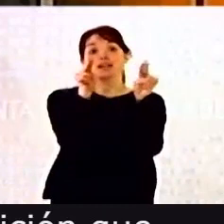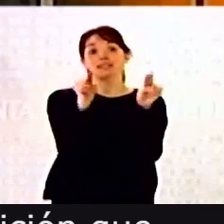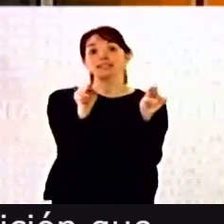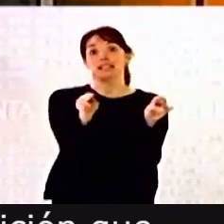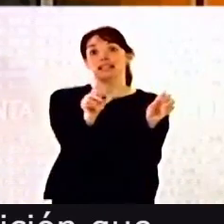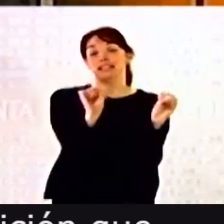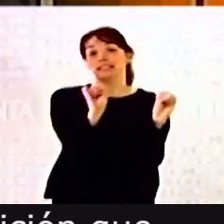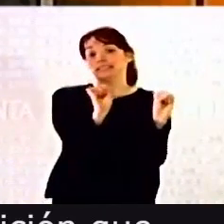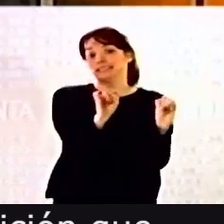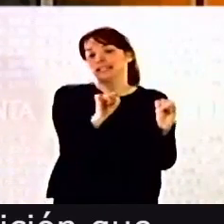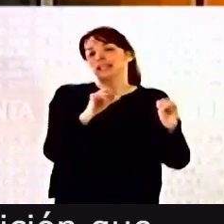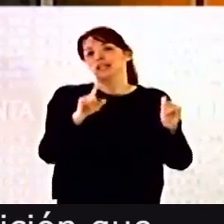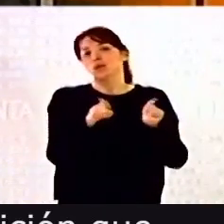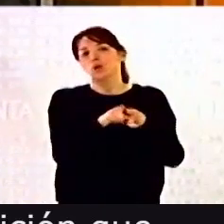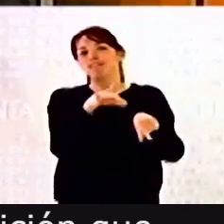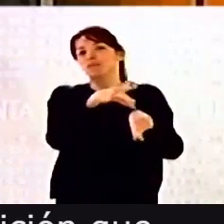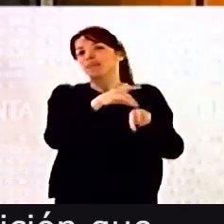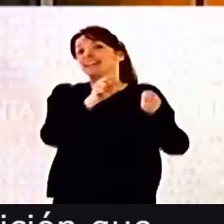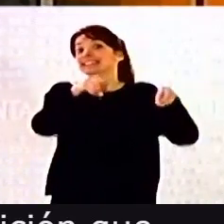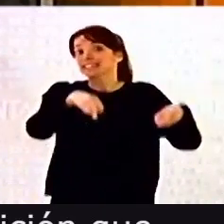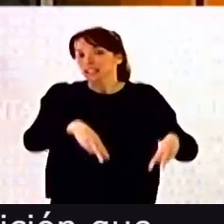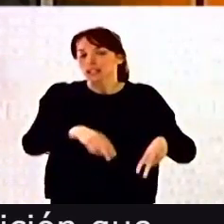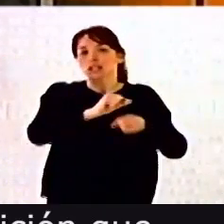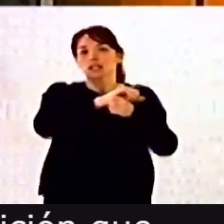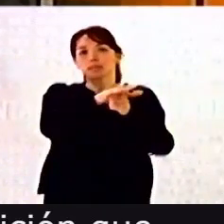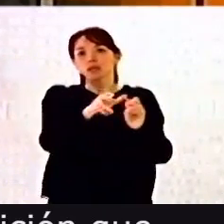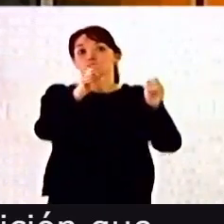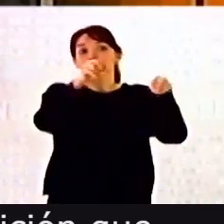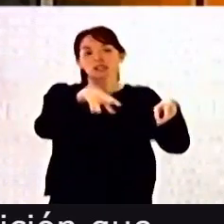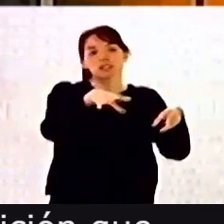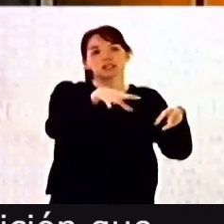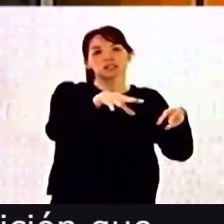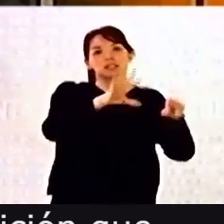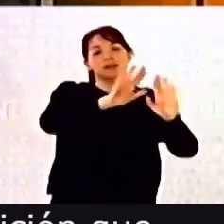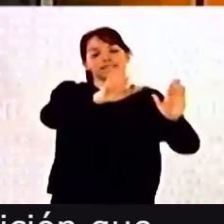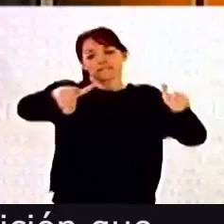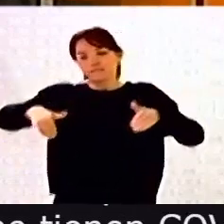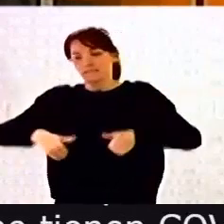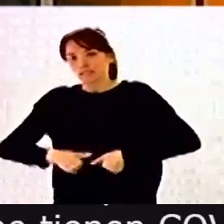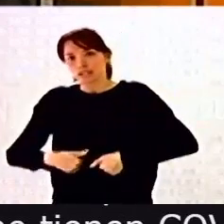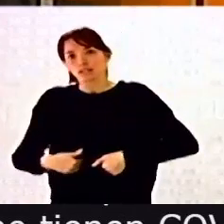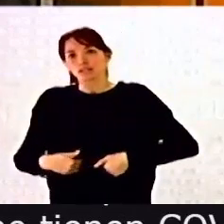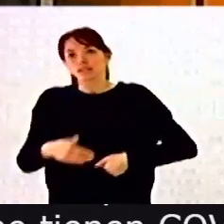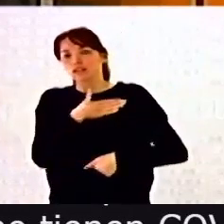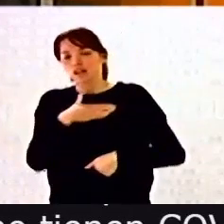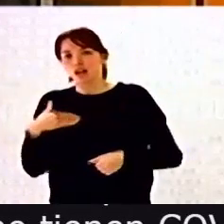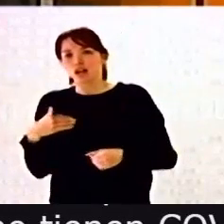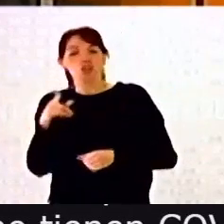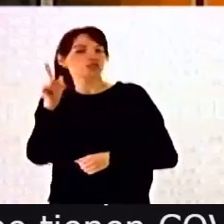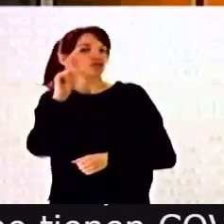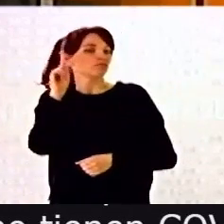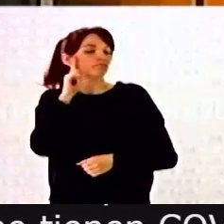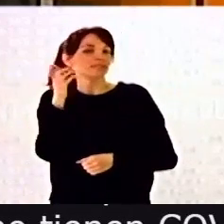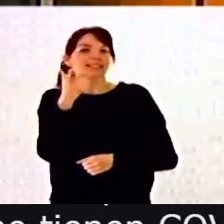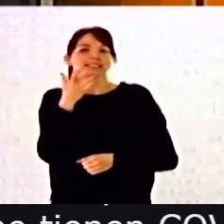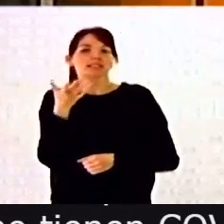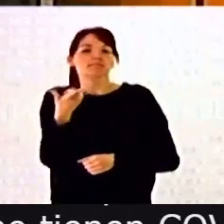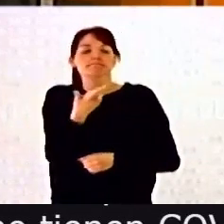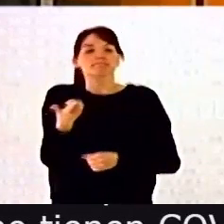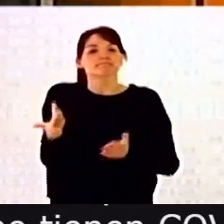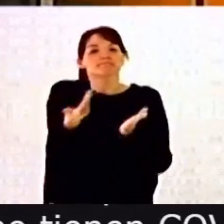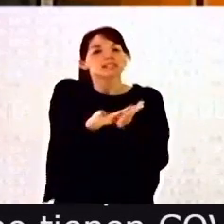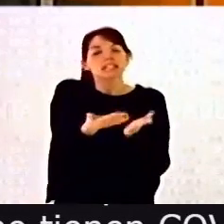están, entre comillas, sanos? Me va a entender usted, que no tiene el COVID-19. No sé si es una petición, por decir de alguna manera, extemporánea,